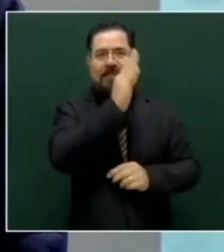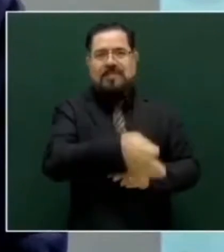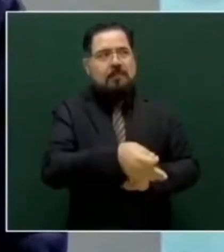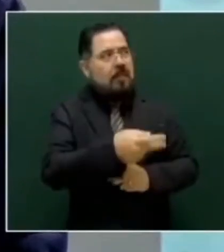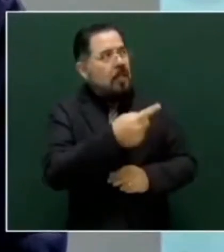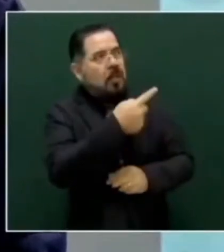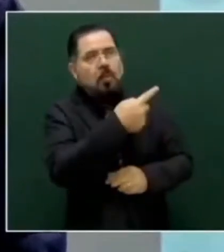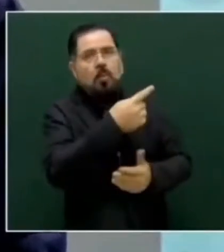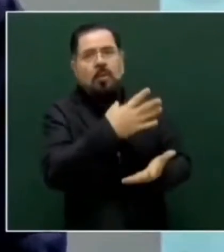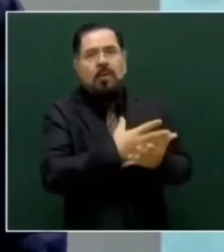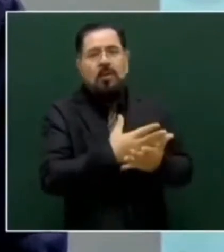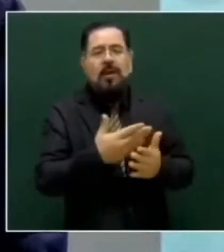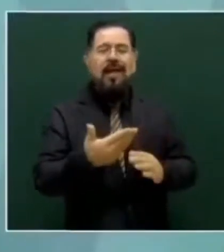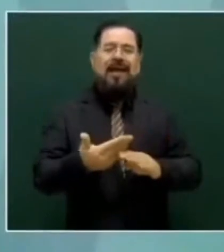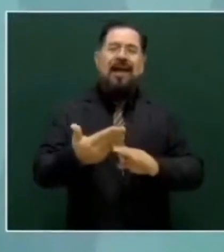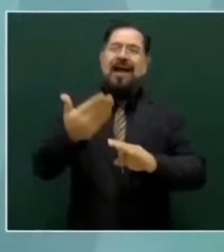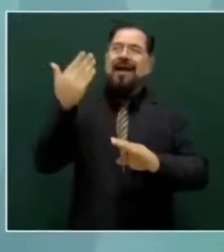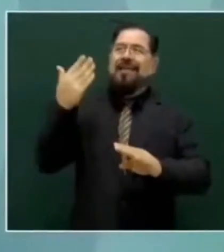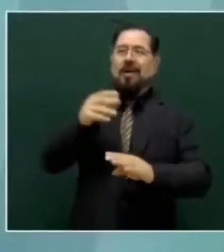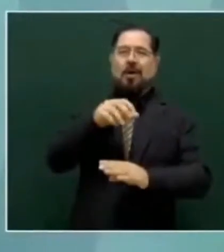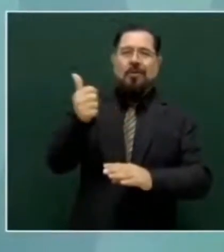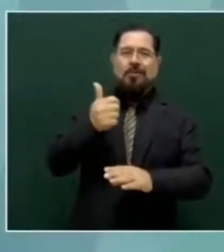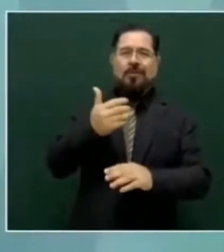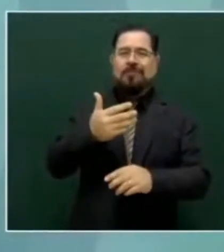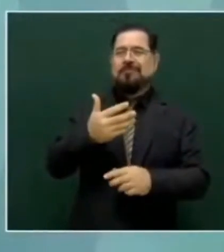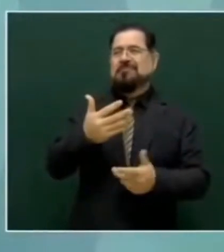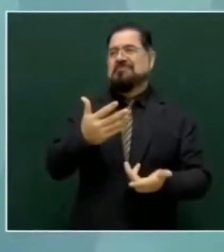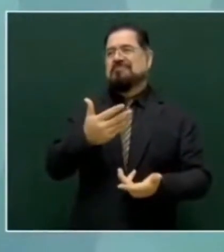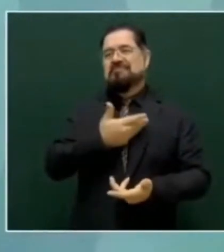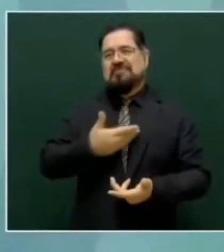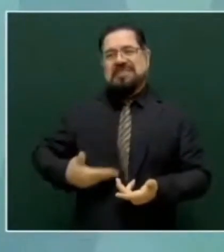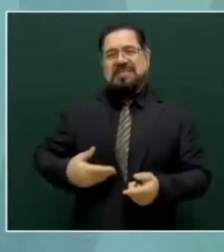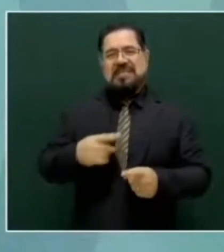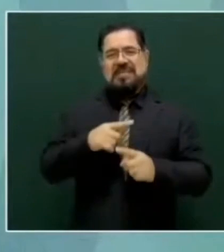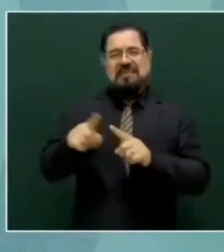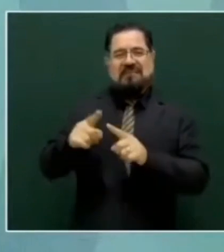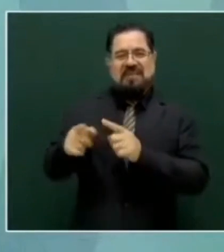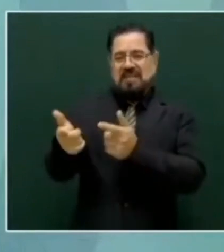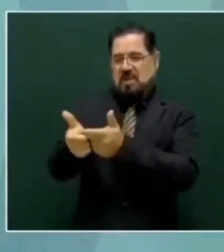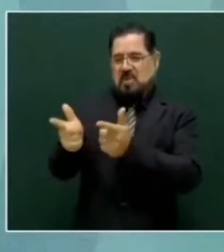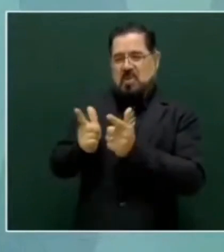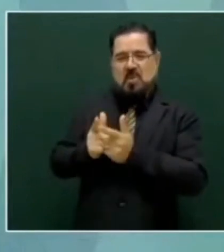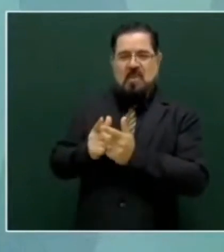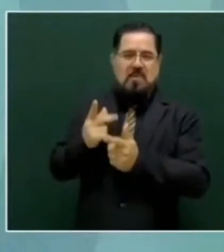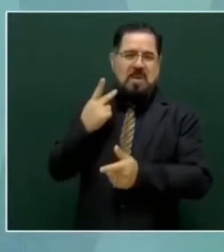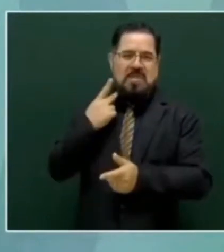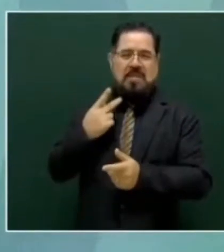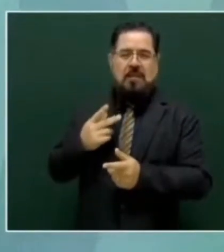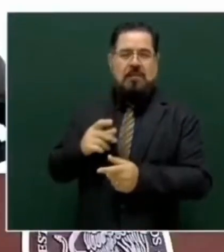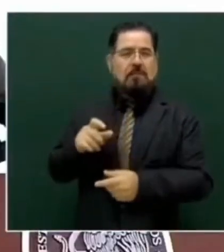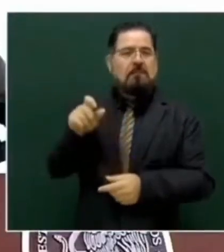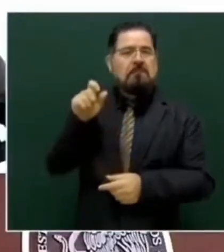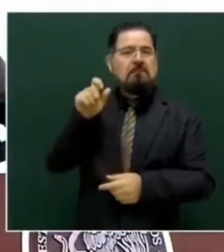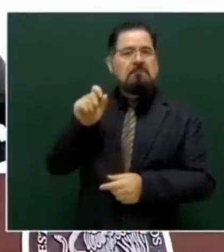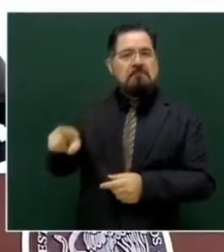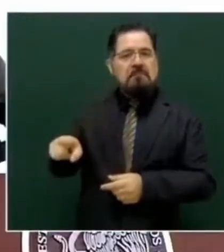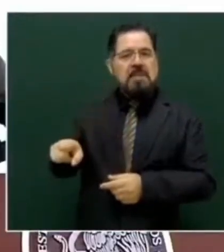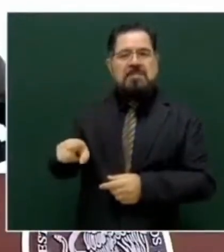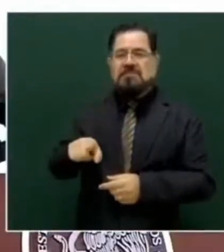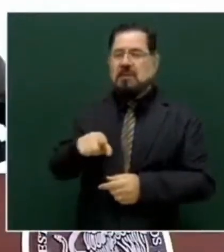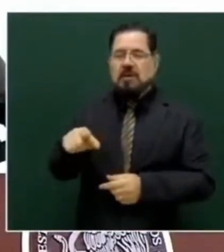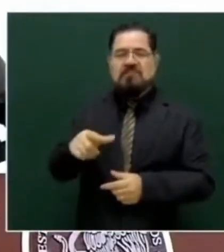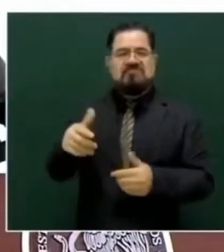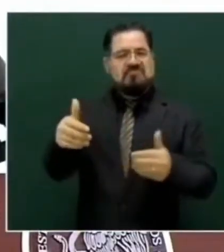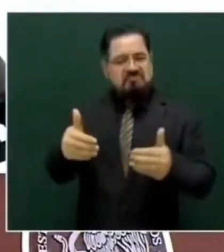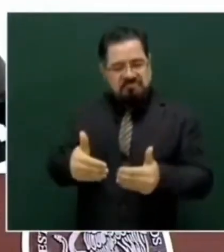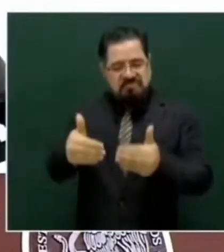Todos los demás, sean demócratas o republicanos, han hecho sus